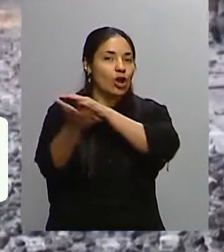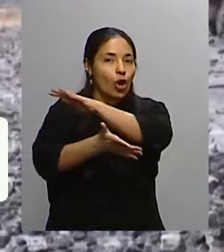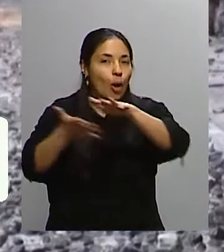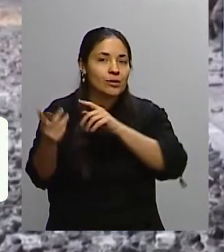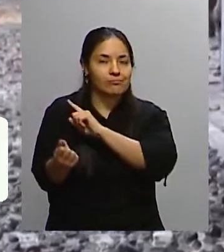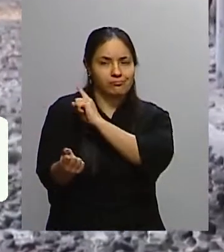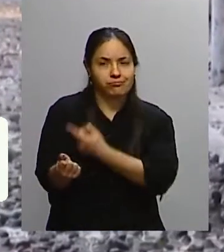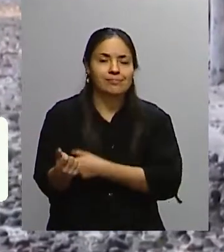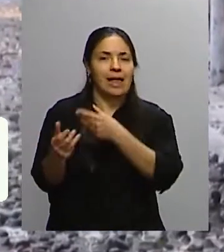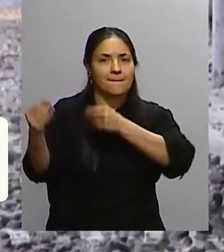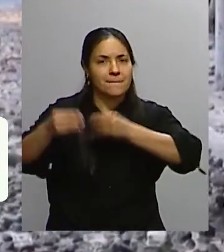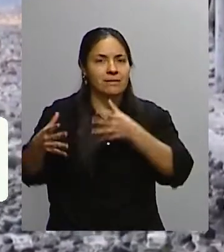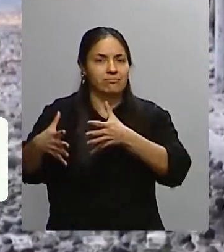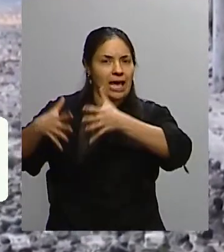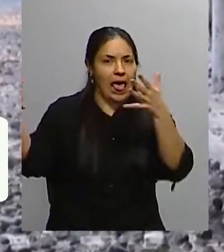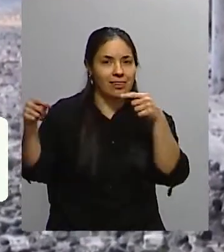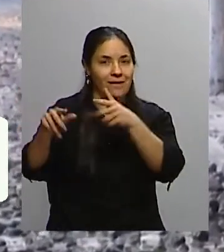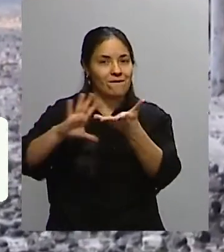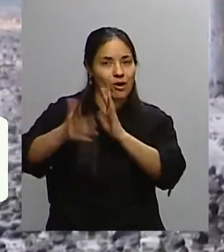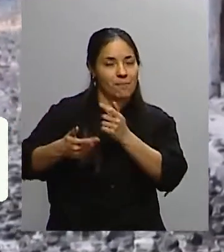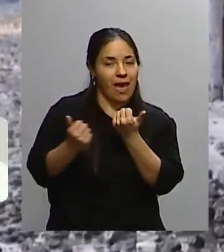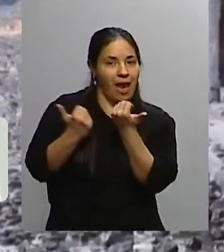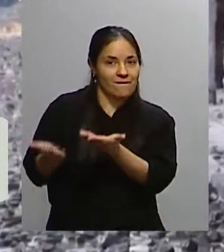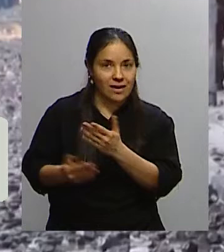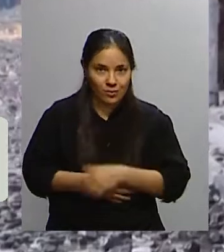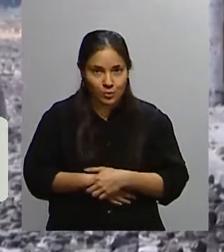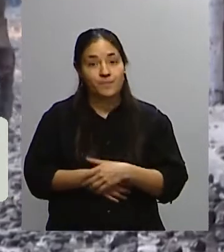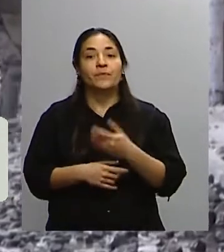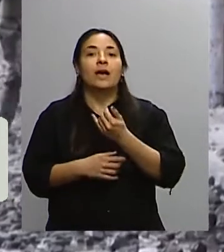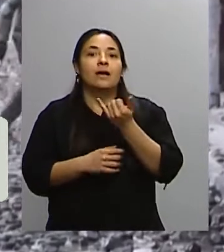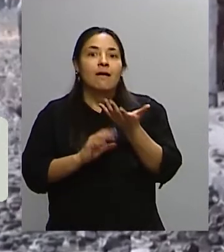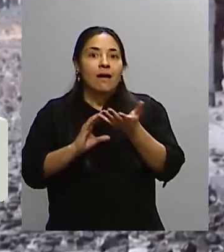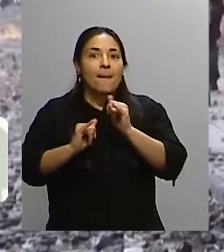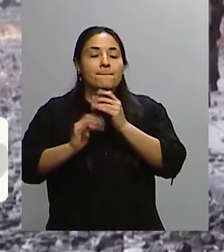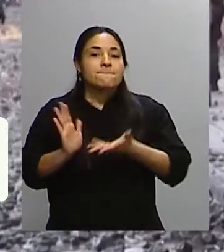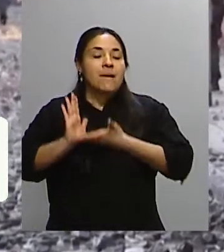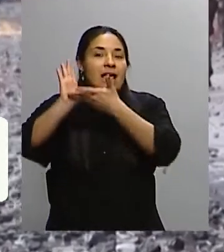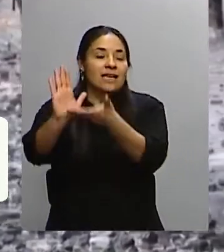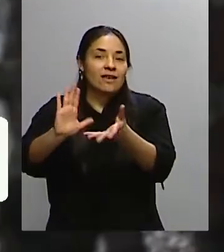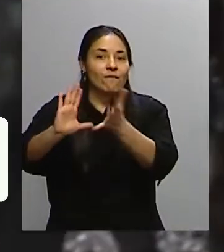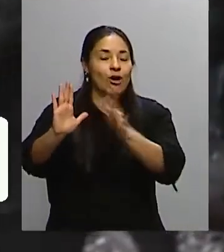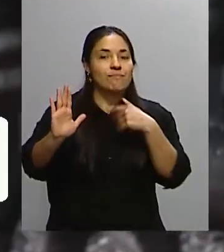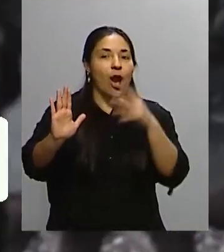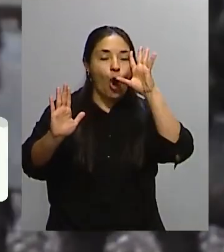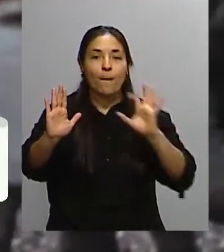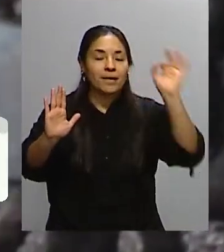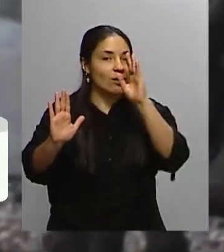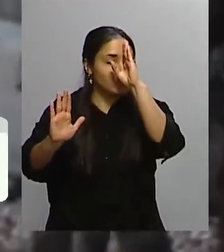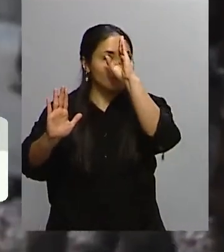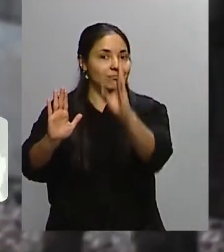empresas, y por lo tanto la presentación es bastante unilateral. Se presentan las situaciones de violencia, las situaciones de